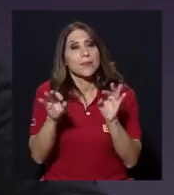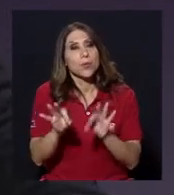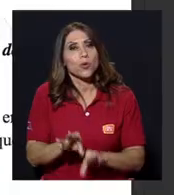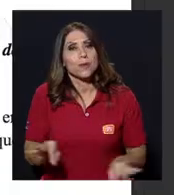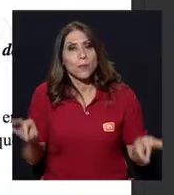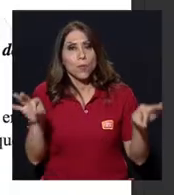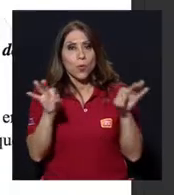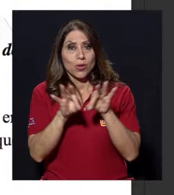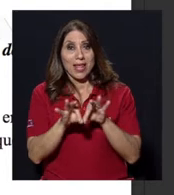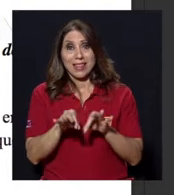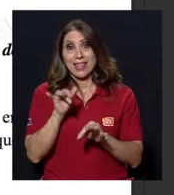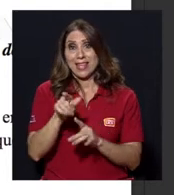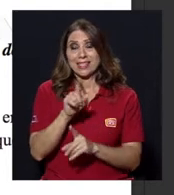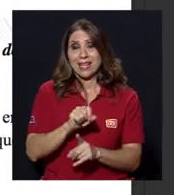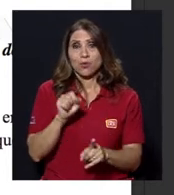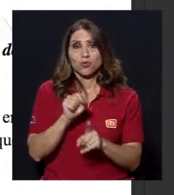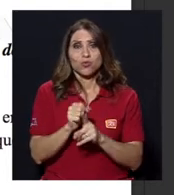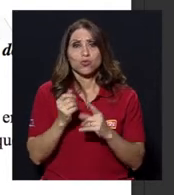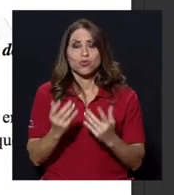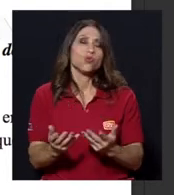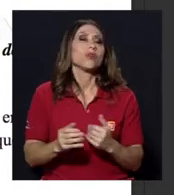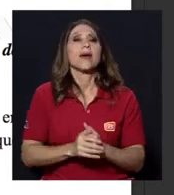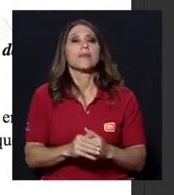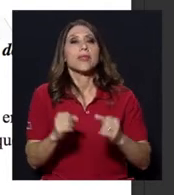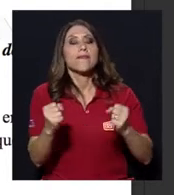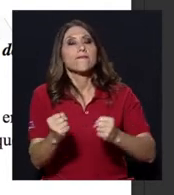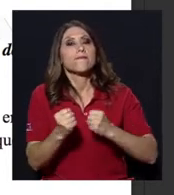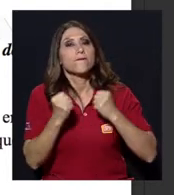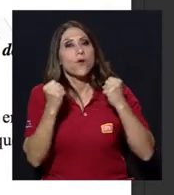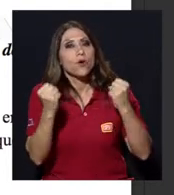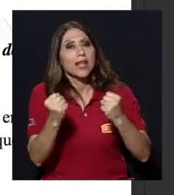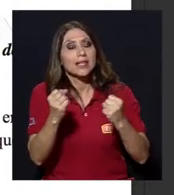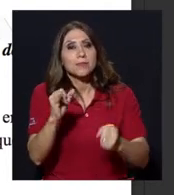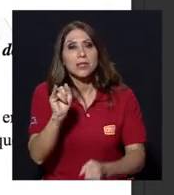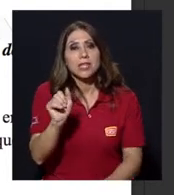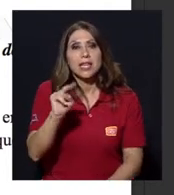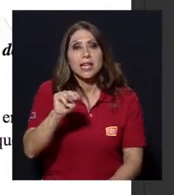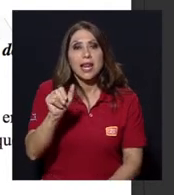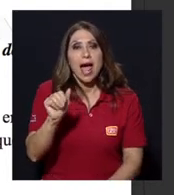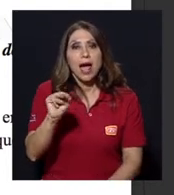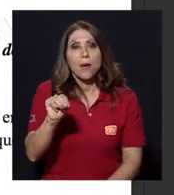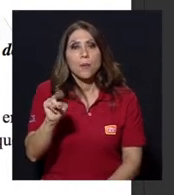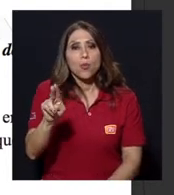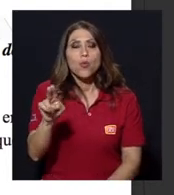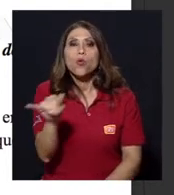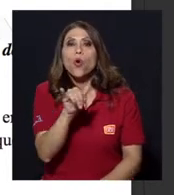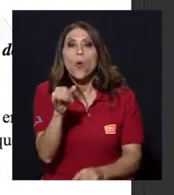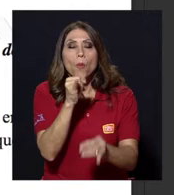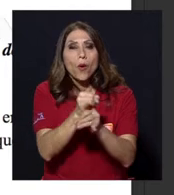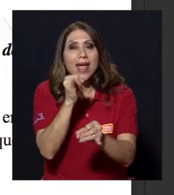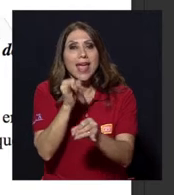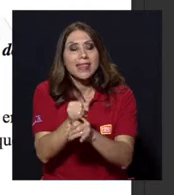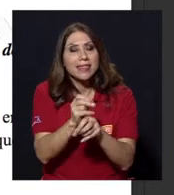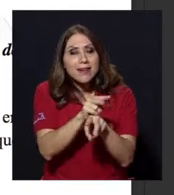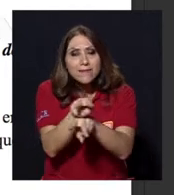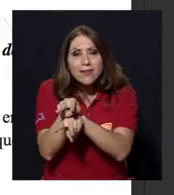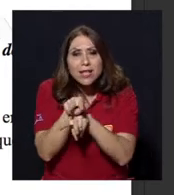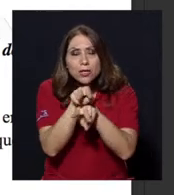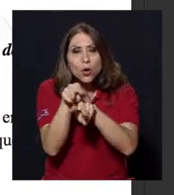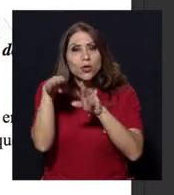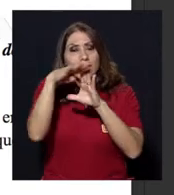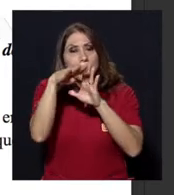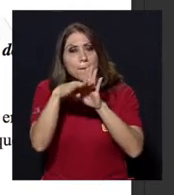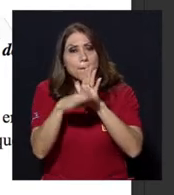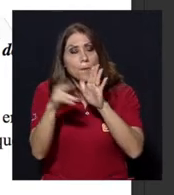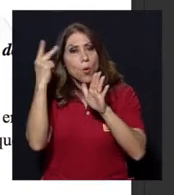también, muy importante en esta coyuntura, es el fortalecimiento del INAMU como ente rector de las políticas